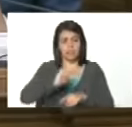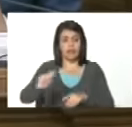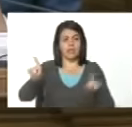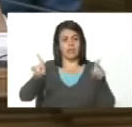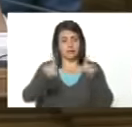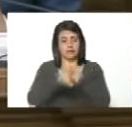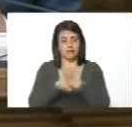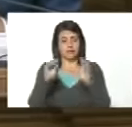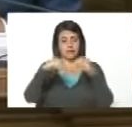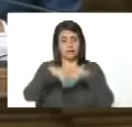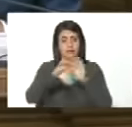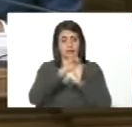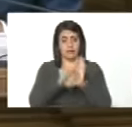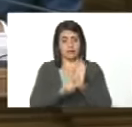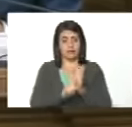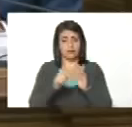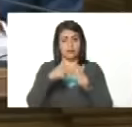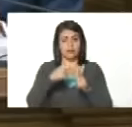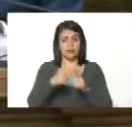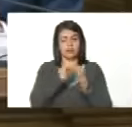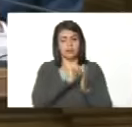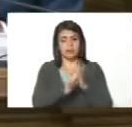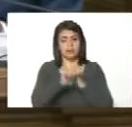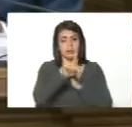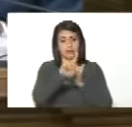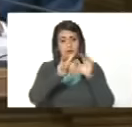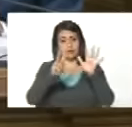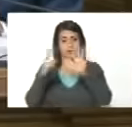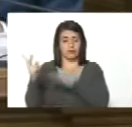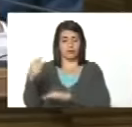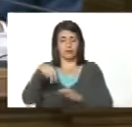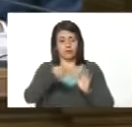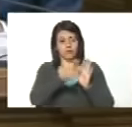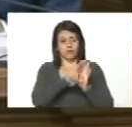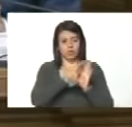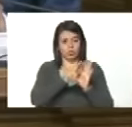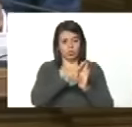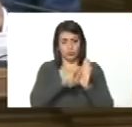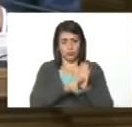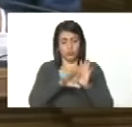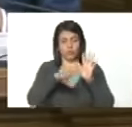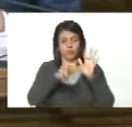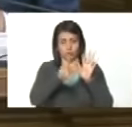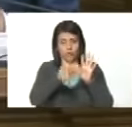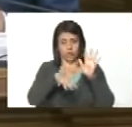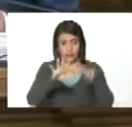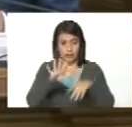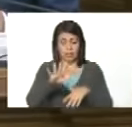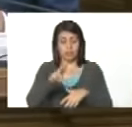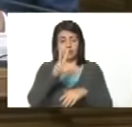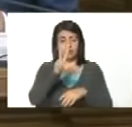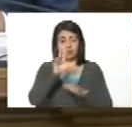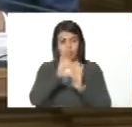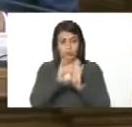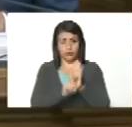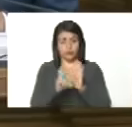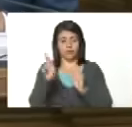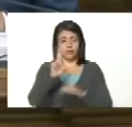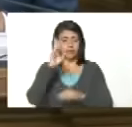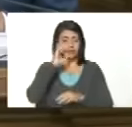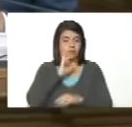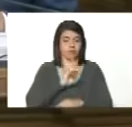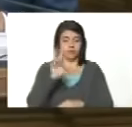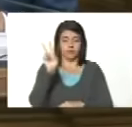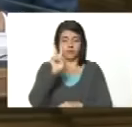en los artículos 187, numeral 14 y 236, numeral 15 de la Constitución de la